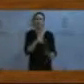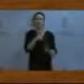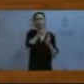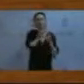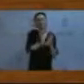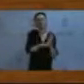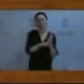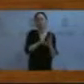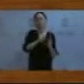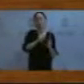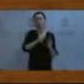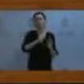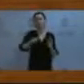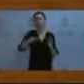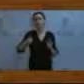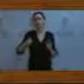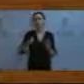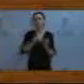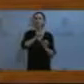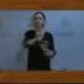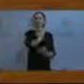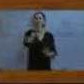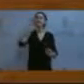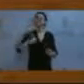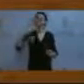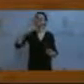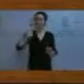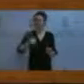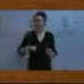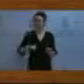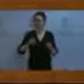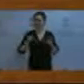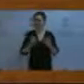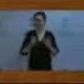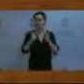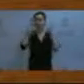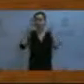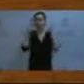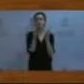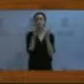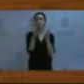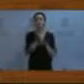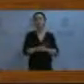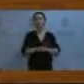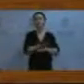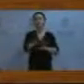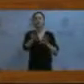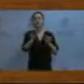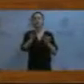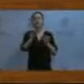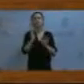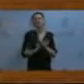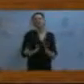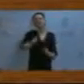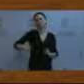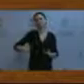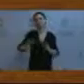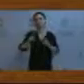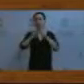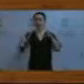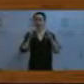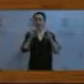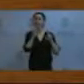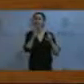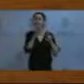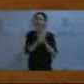normativas que se han aprobado por parte del Consejo de Gobierno, como la selección de personal en este tipo de entidades,